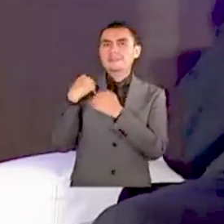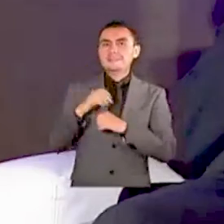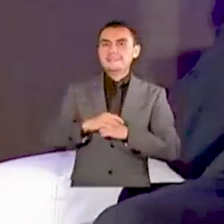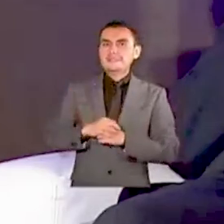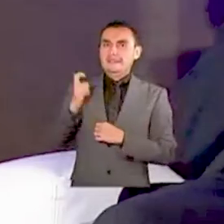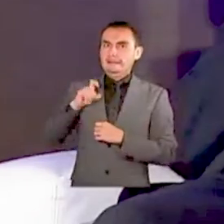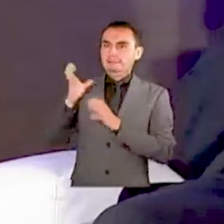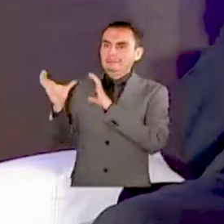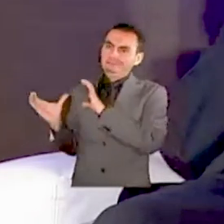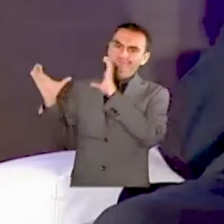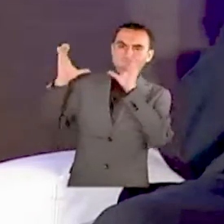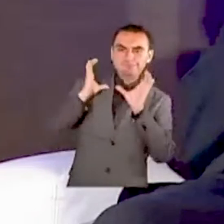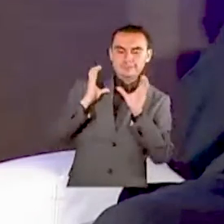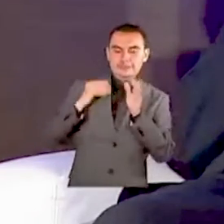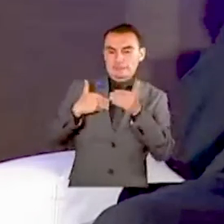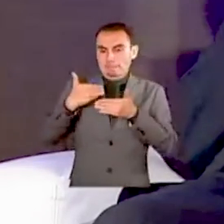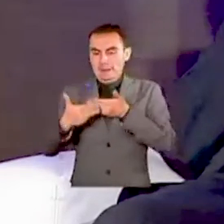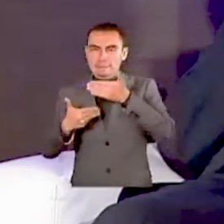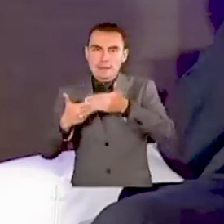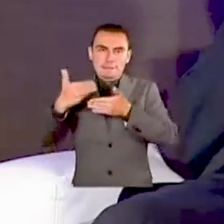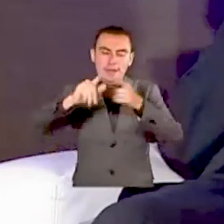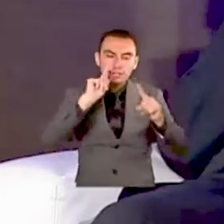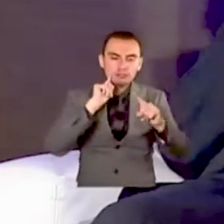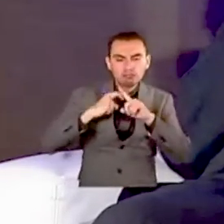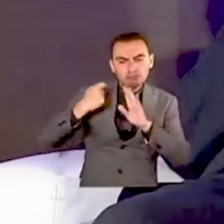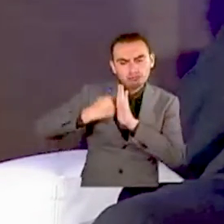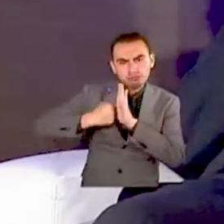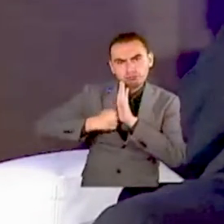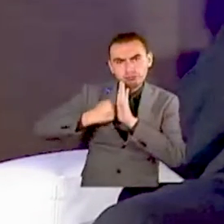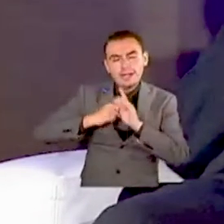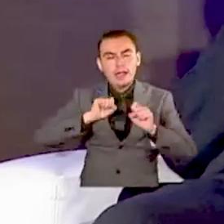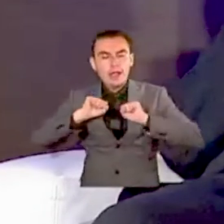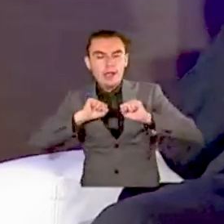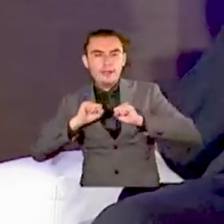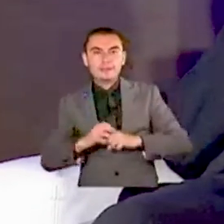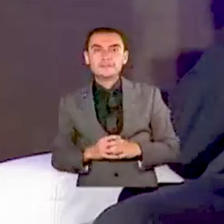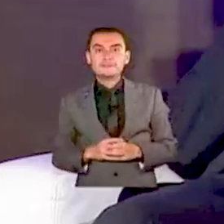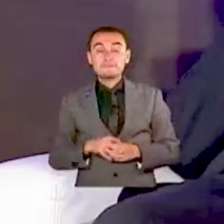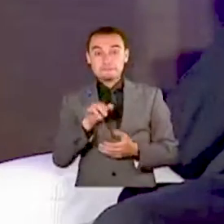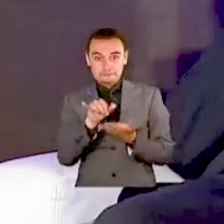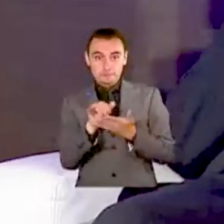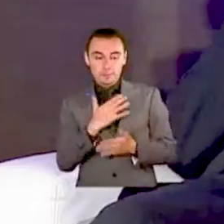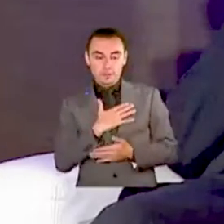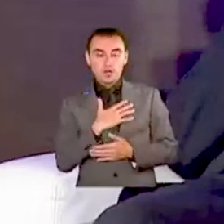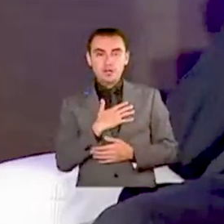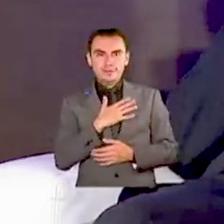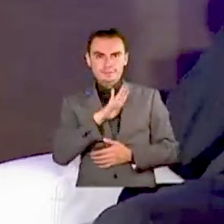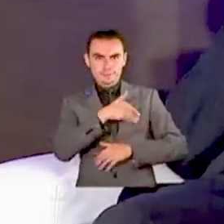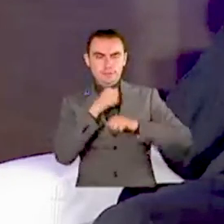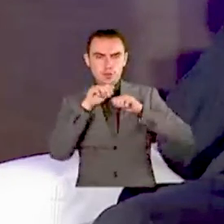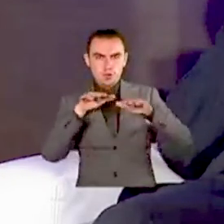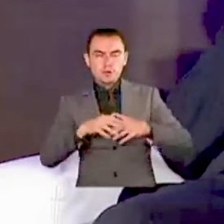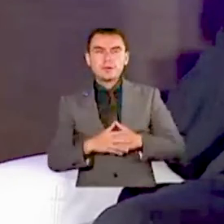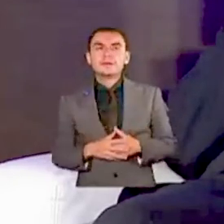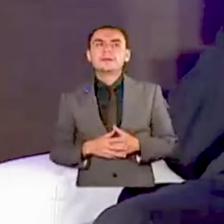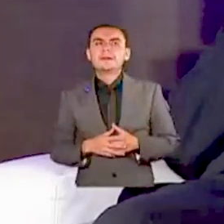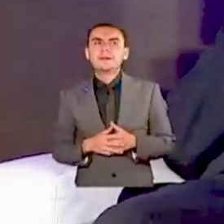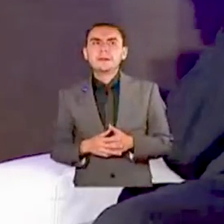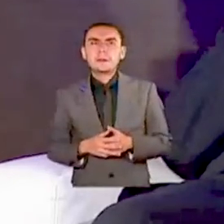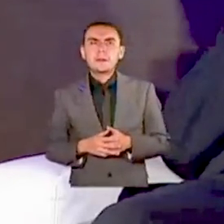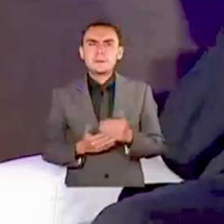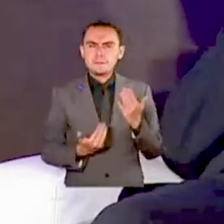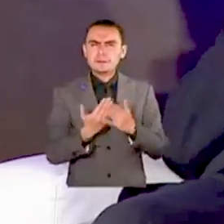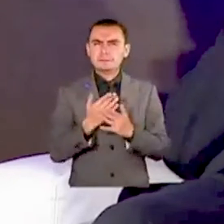paz consolidada. Sobre esa base, entonces, el Ministerio Público llega a este escenario y